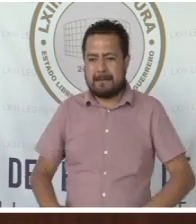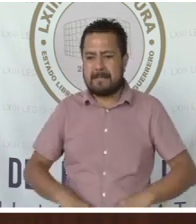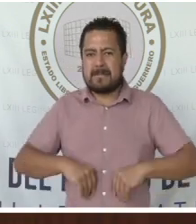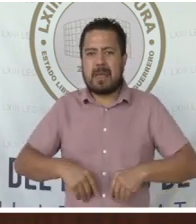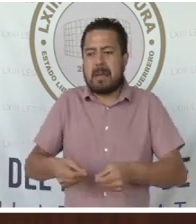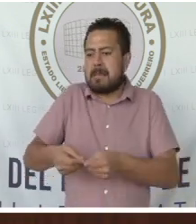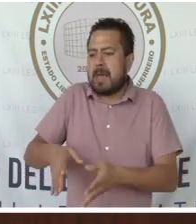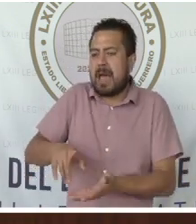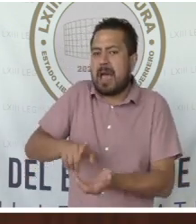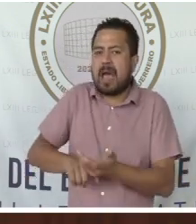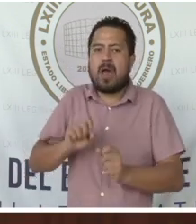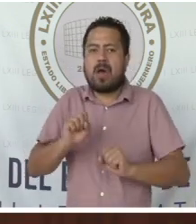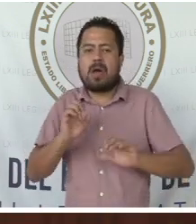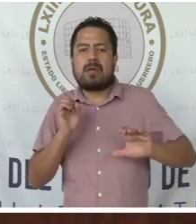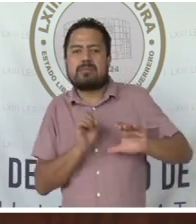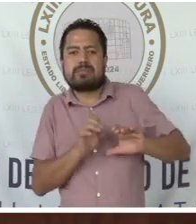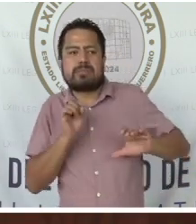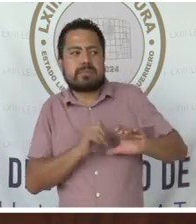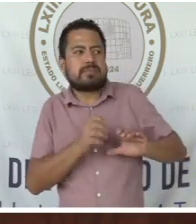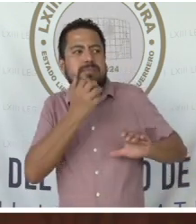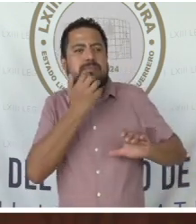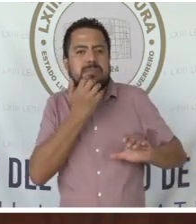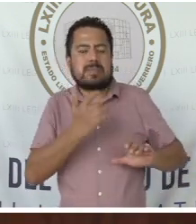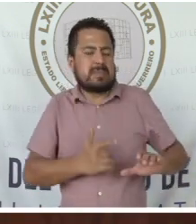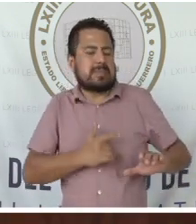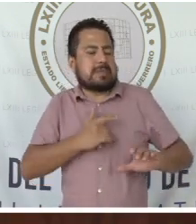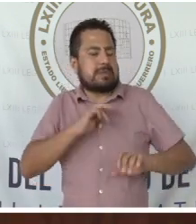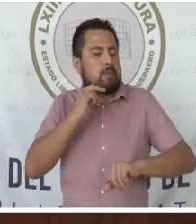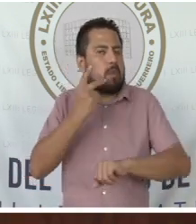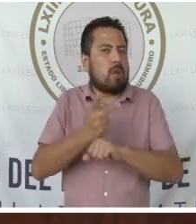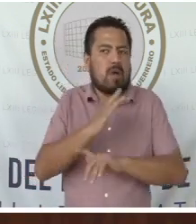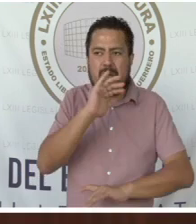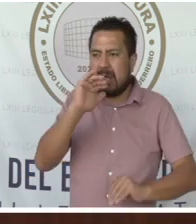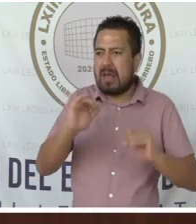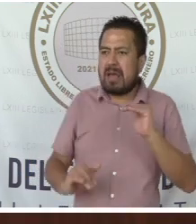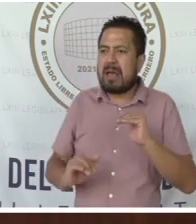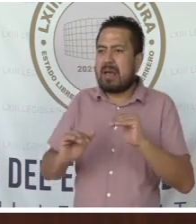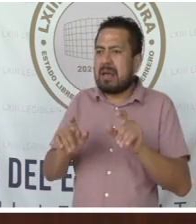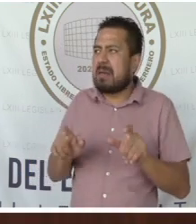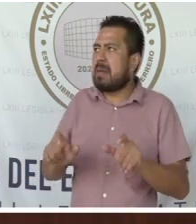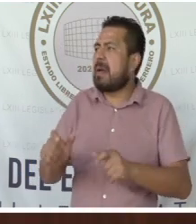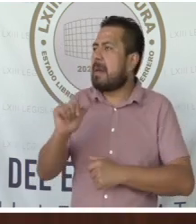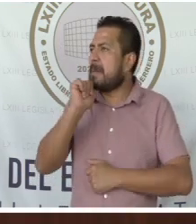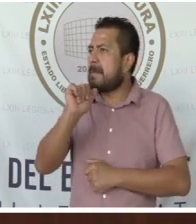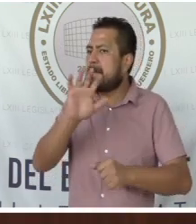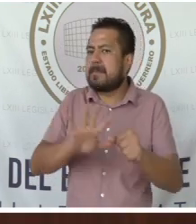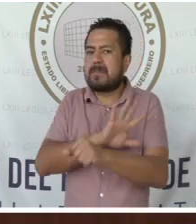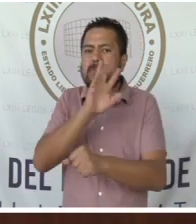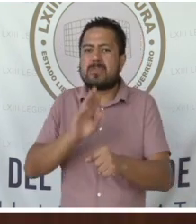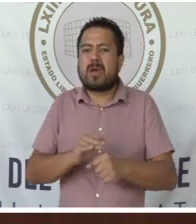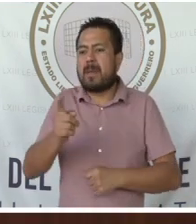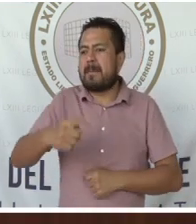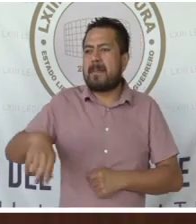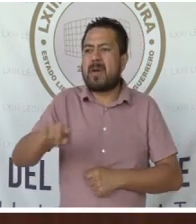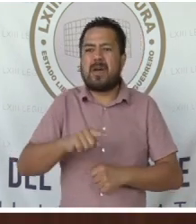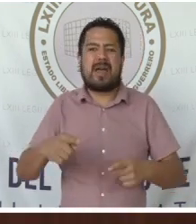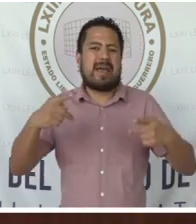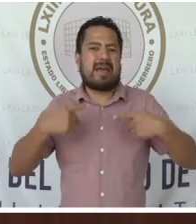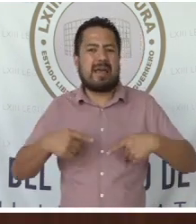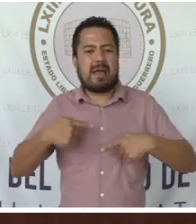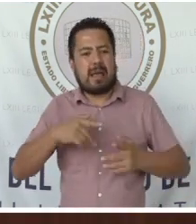de sus bienes o sus ahorros, dejando una sensación de vulnerabilidad e indefensión absoluta, ya que el delincuente que